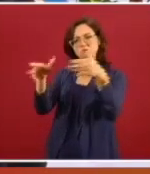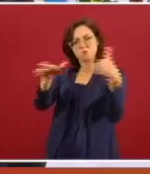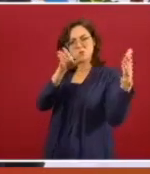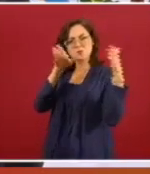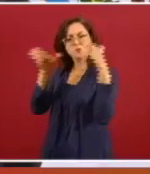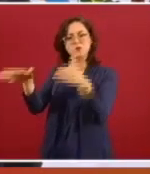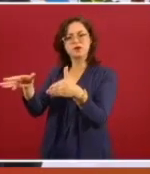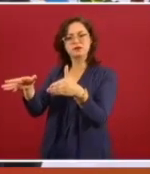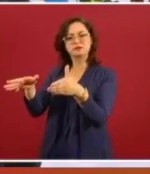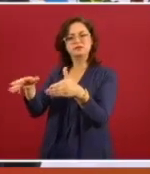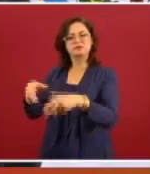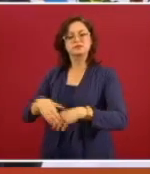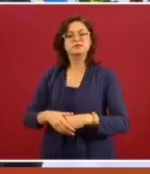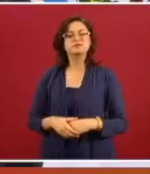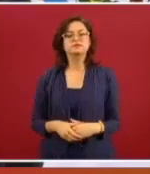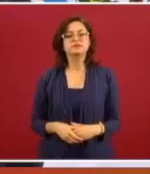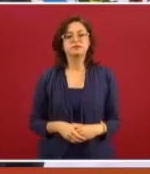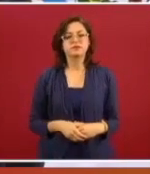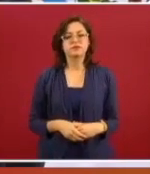Por eso,